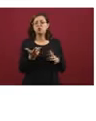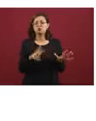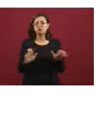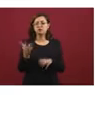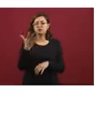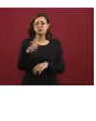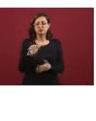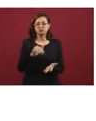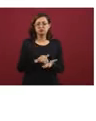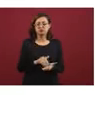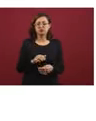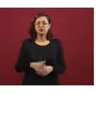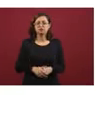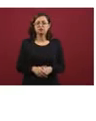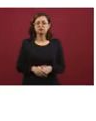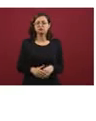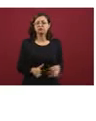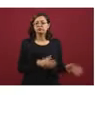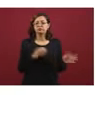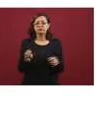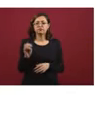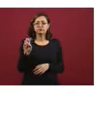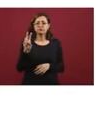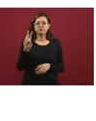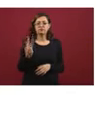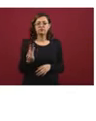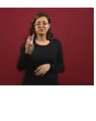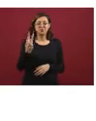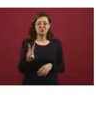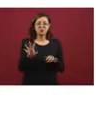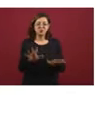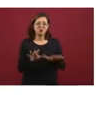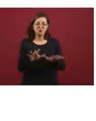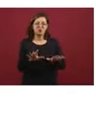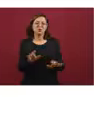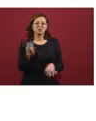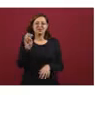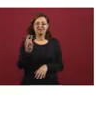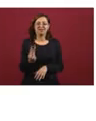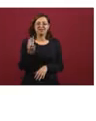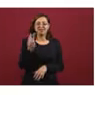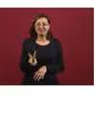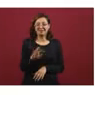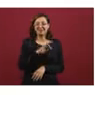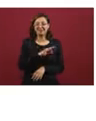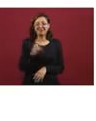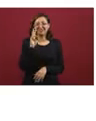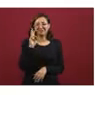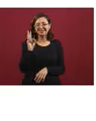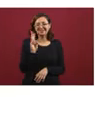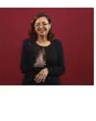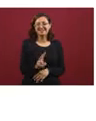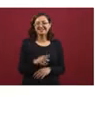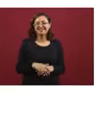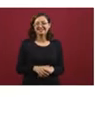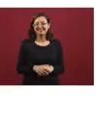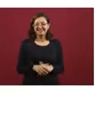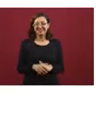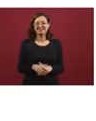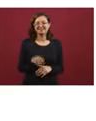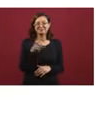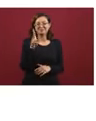pesos. El bochito, este es nuestro estrella de la subasta, ahí lo pueden ver,